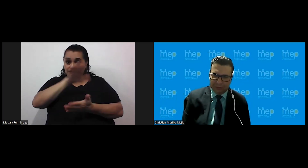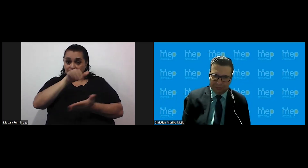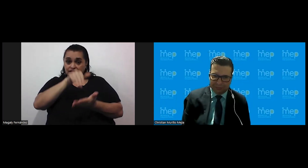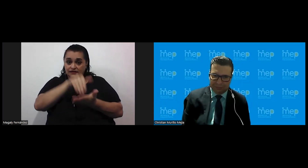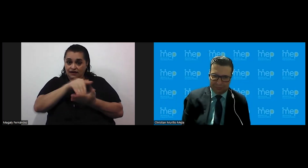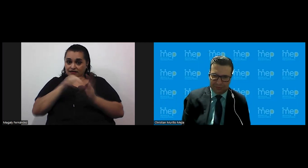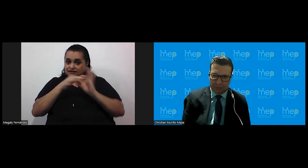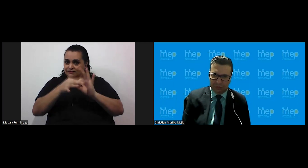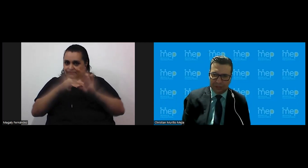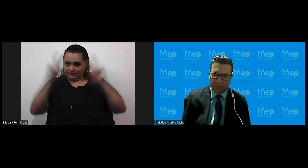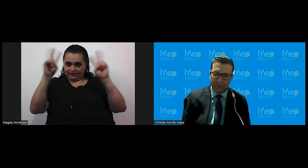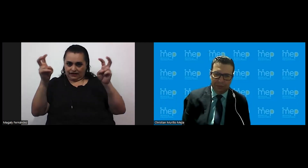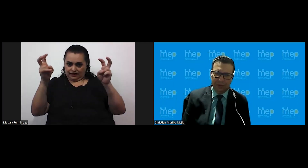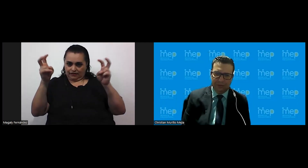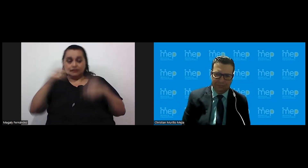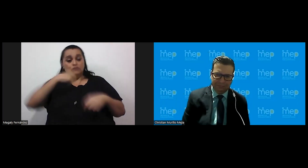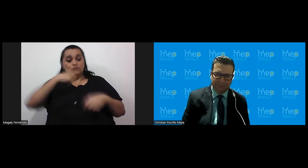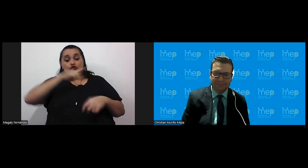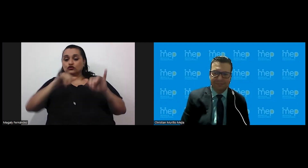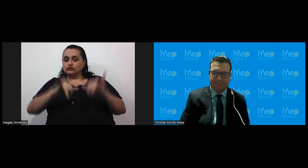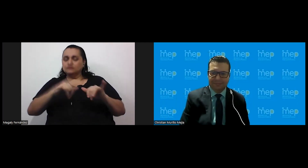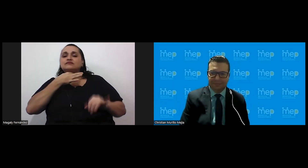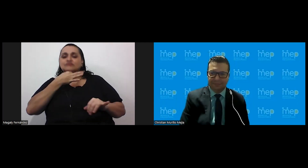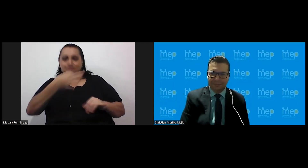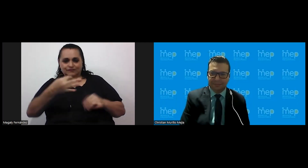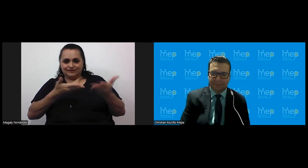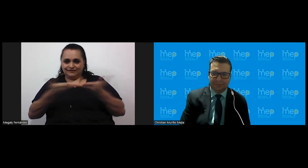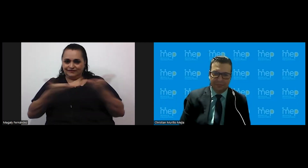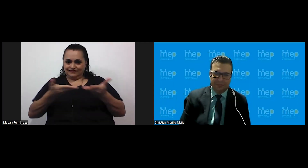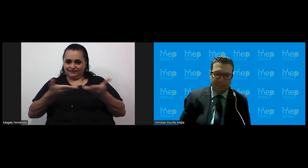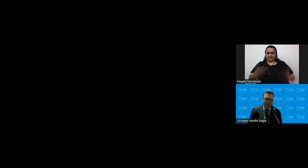este tema. Estamos aquí para servirles. Gracias.